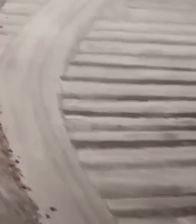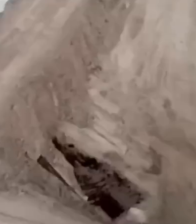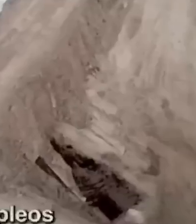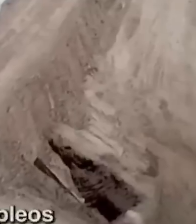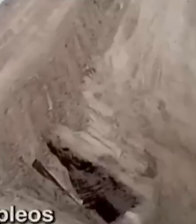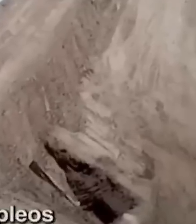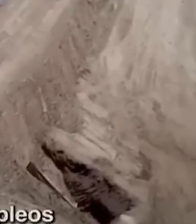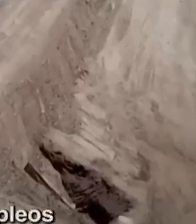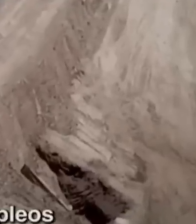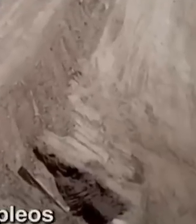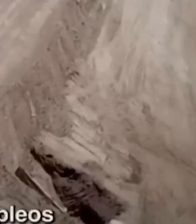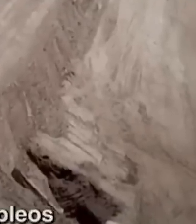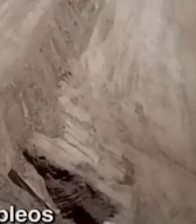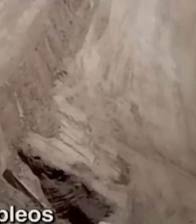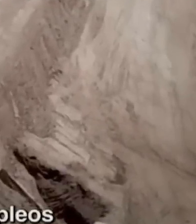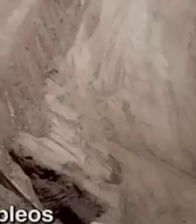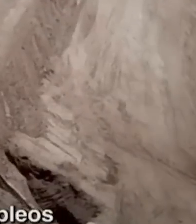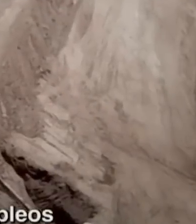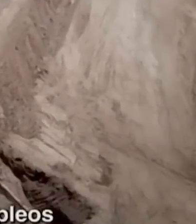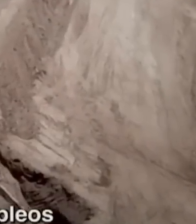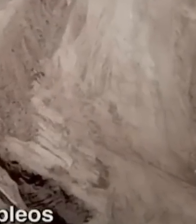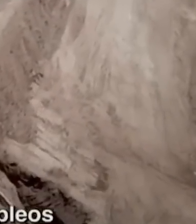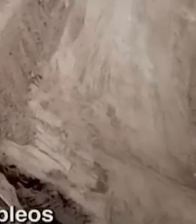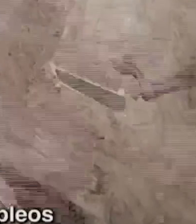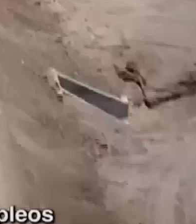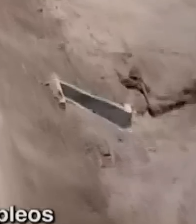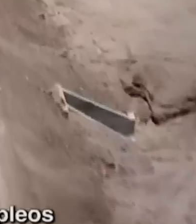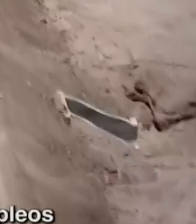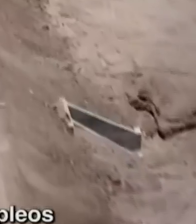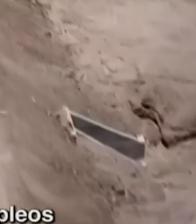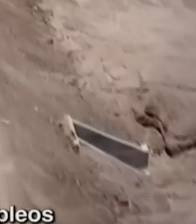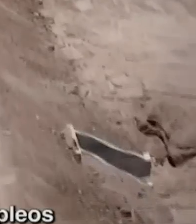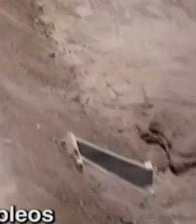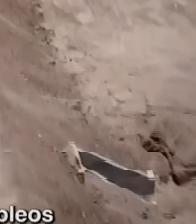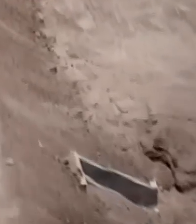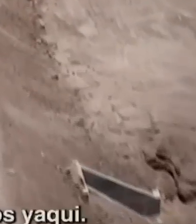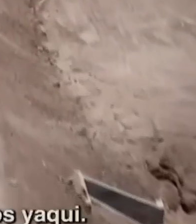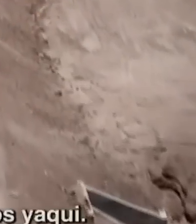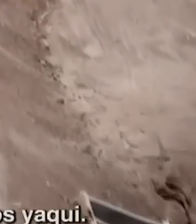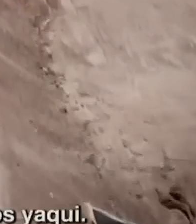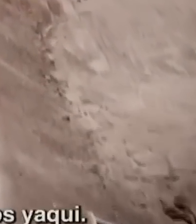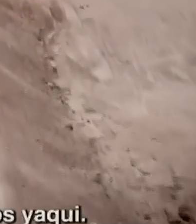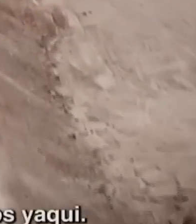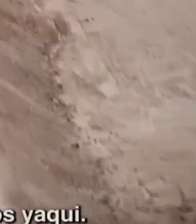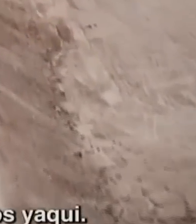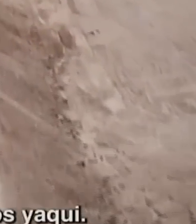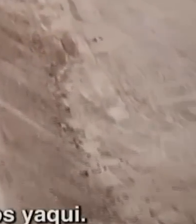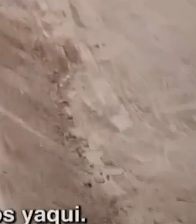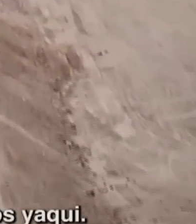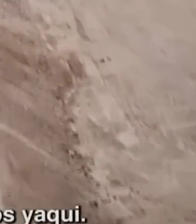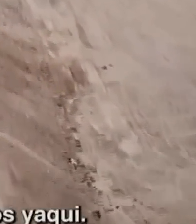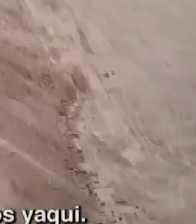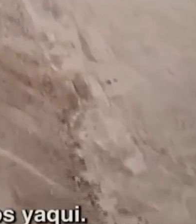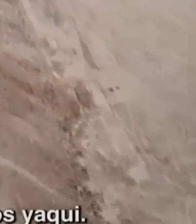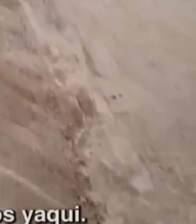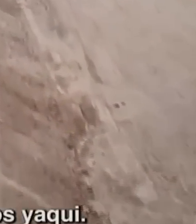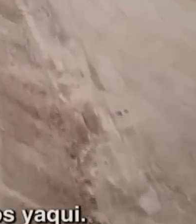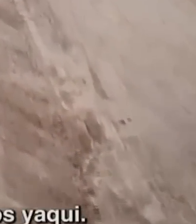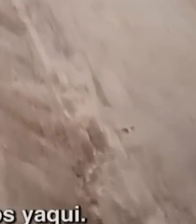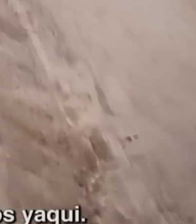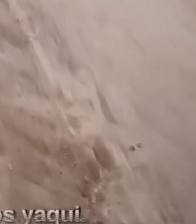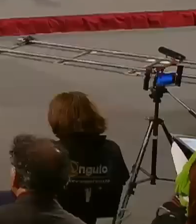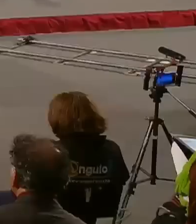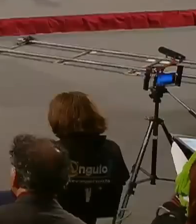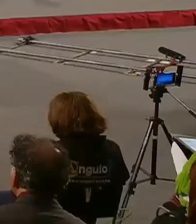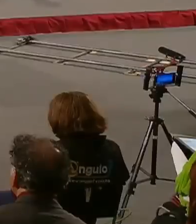para riego. Con su construcción, se han generado 1,525 empleos y se avanza hacia la justicia hídrica para los